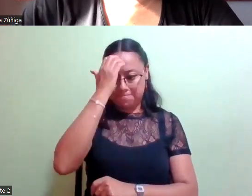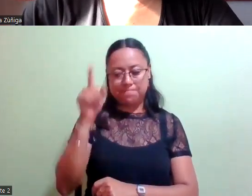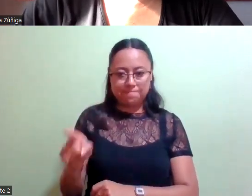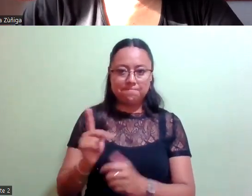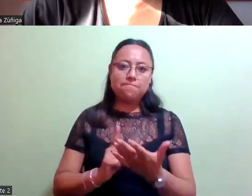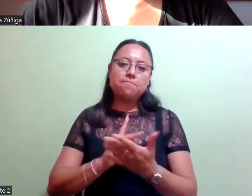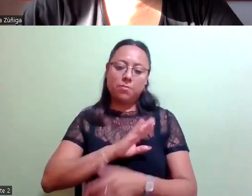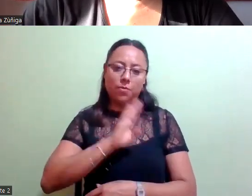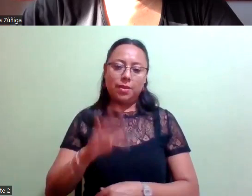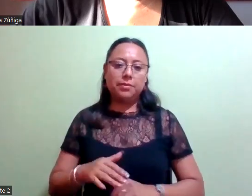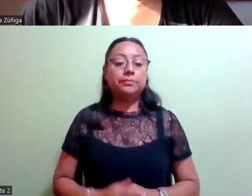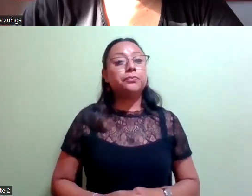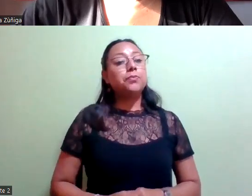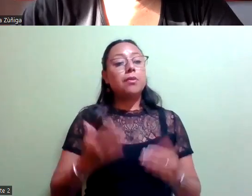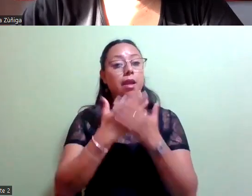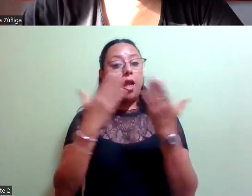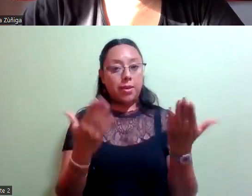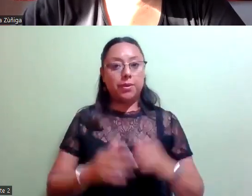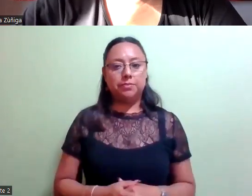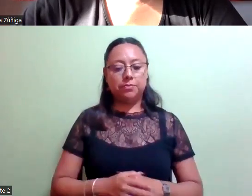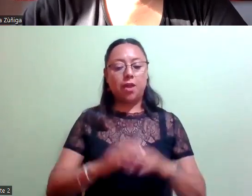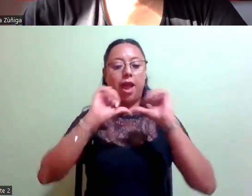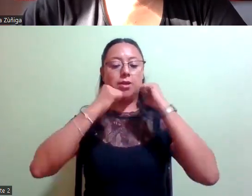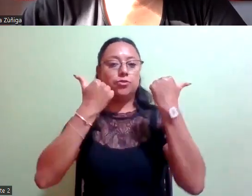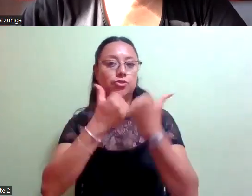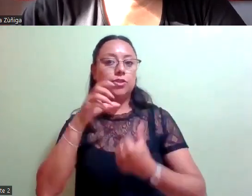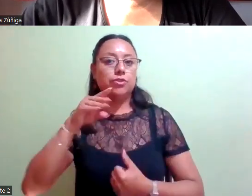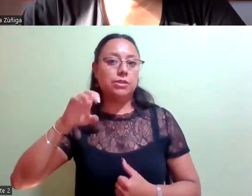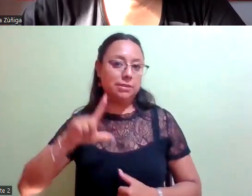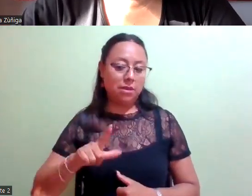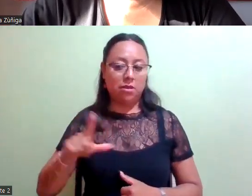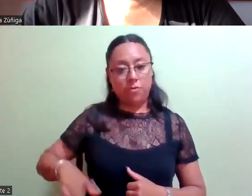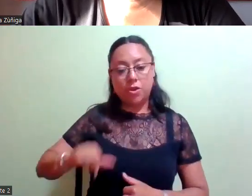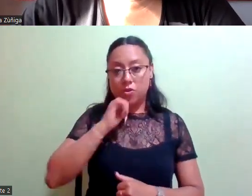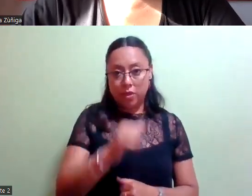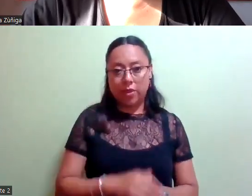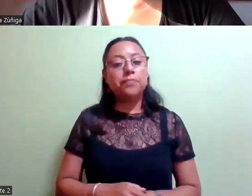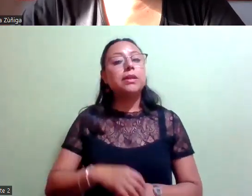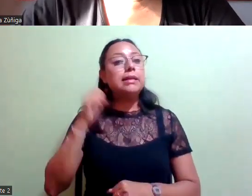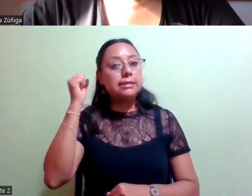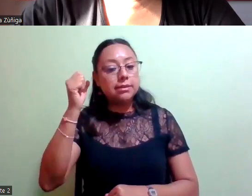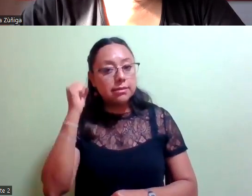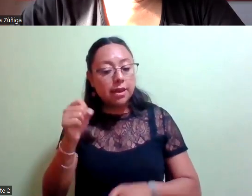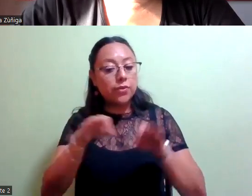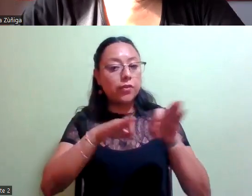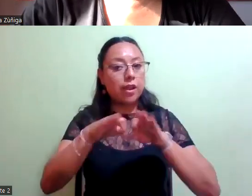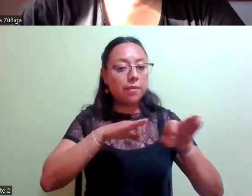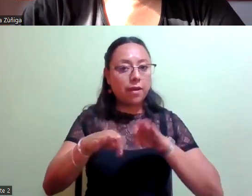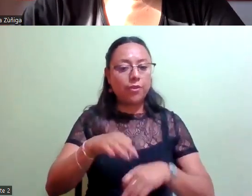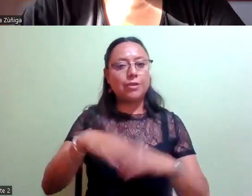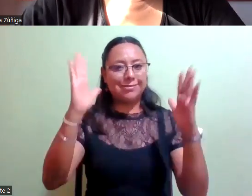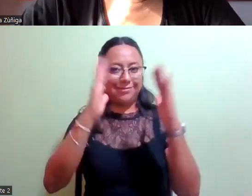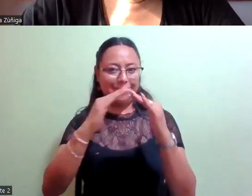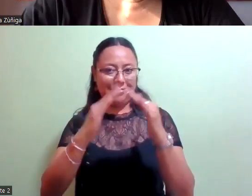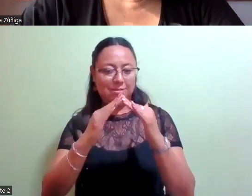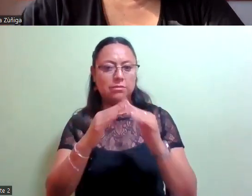de organización no gubernamental, el Sindicato Nacional de Trabajadores y Trabajadoras del Hogar,